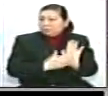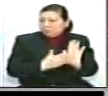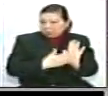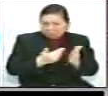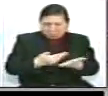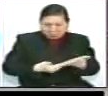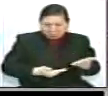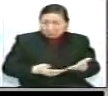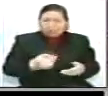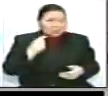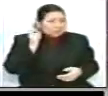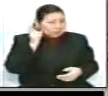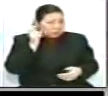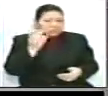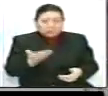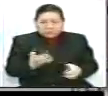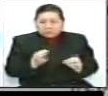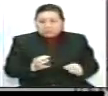consignado en la signa magnetofónica.